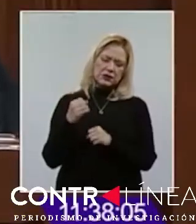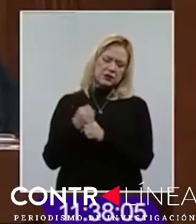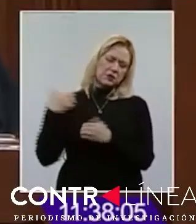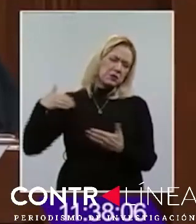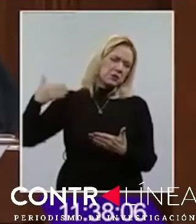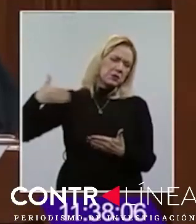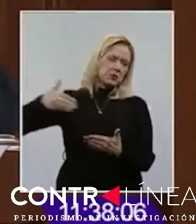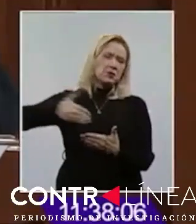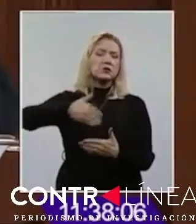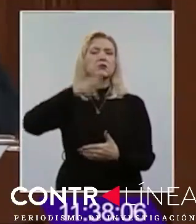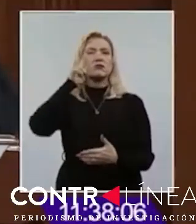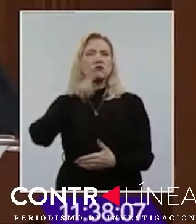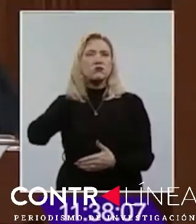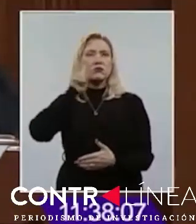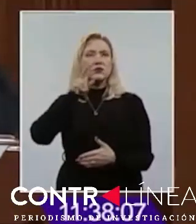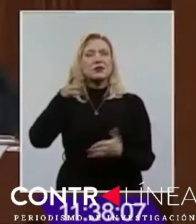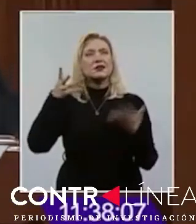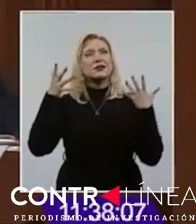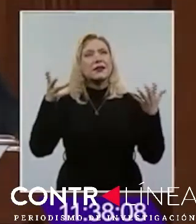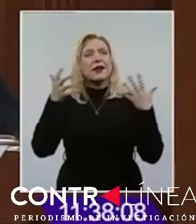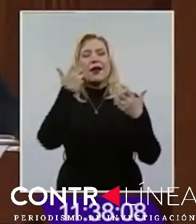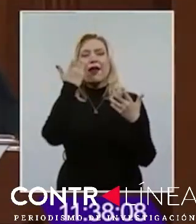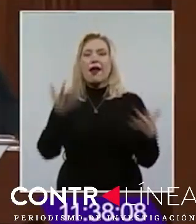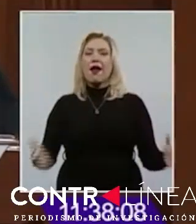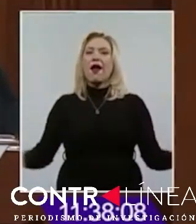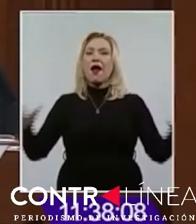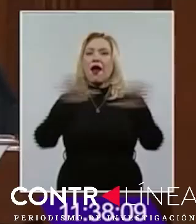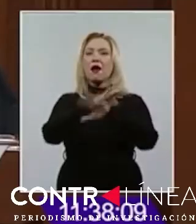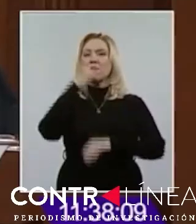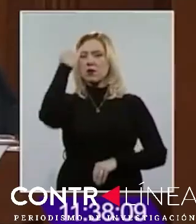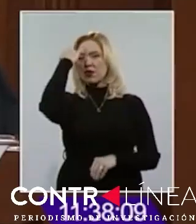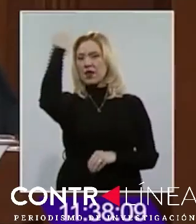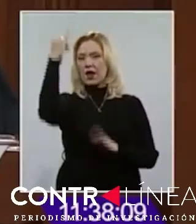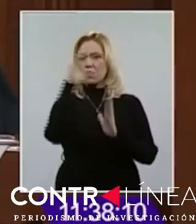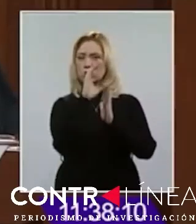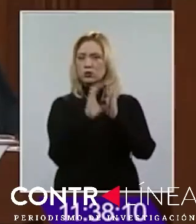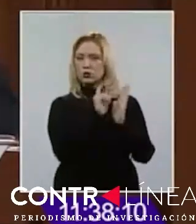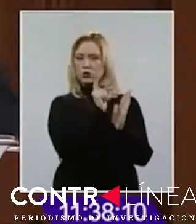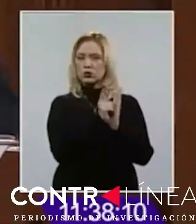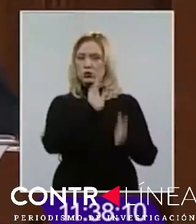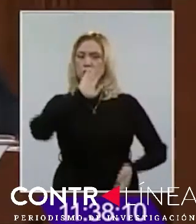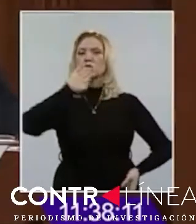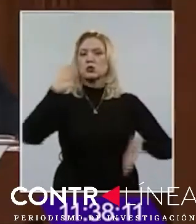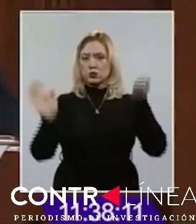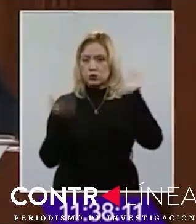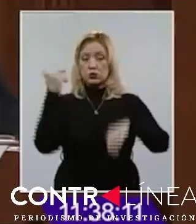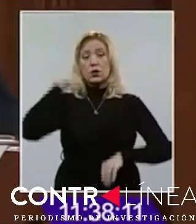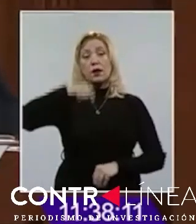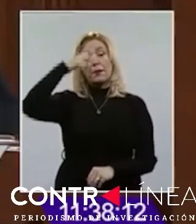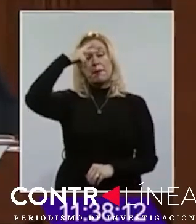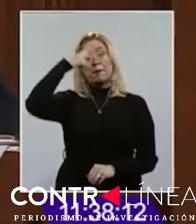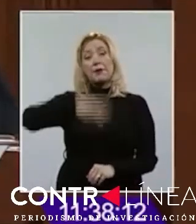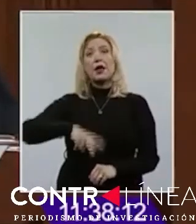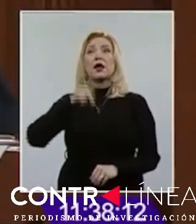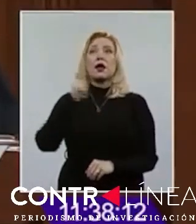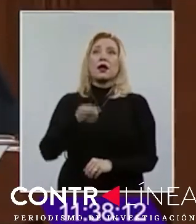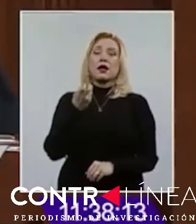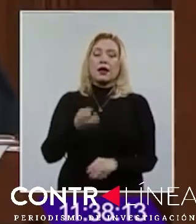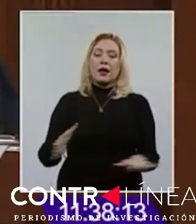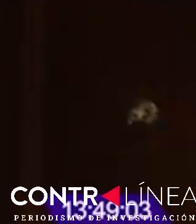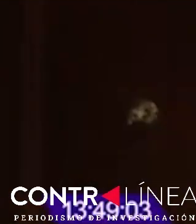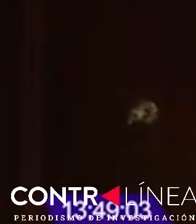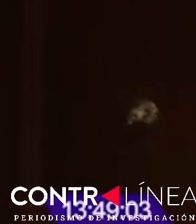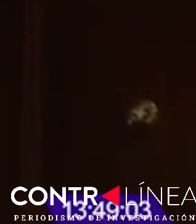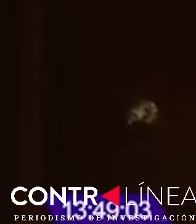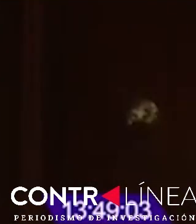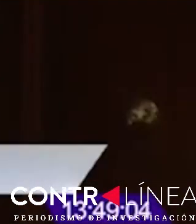escuche una postura de un profesor, investigador de la Autónoma de Baja California, porque también las voces constitucionales están muy centralizadas